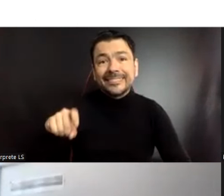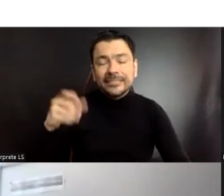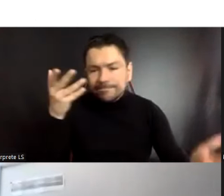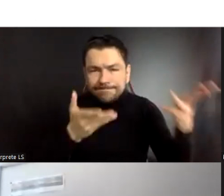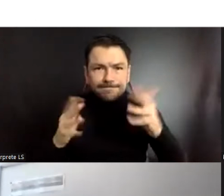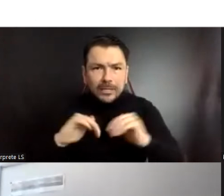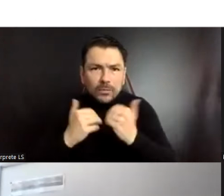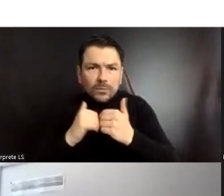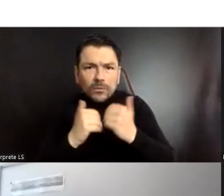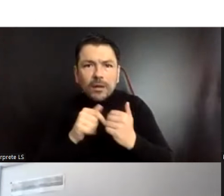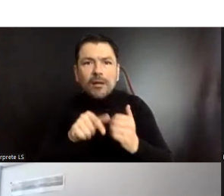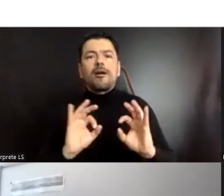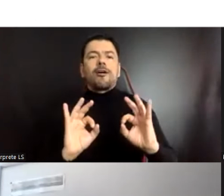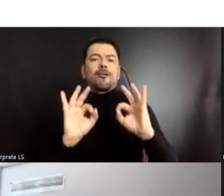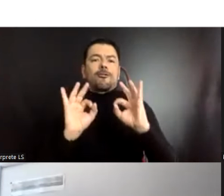un